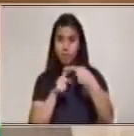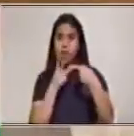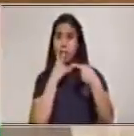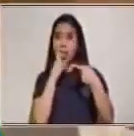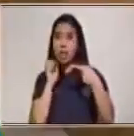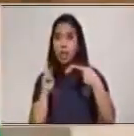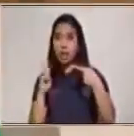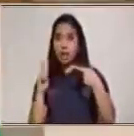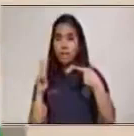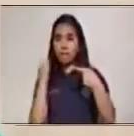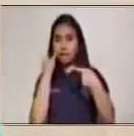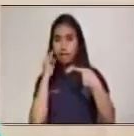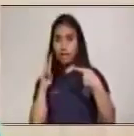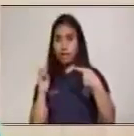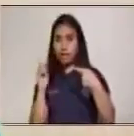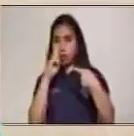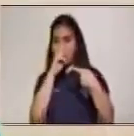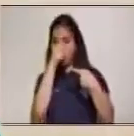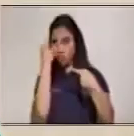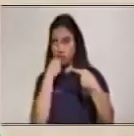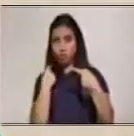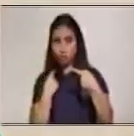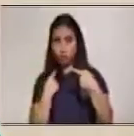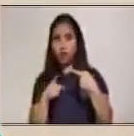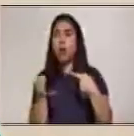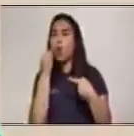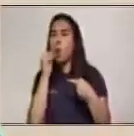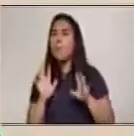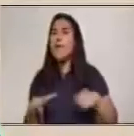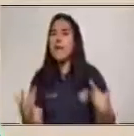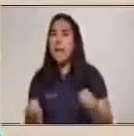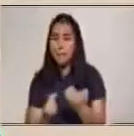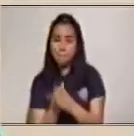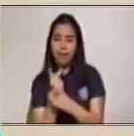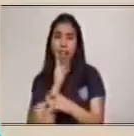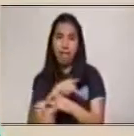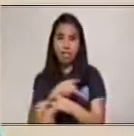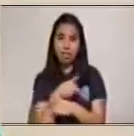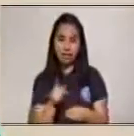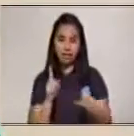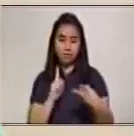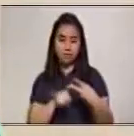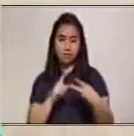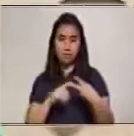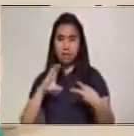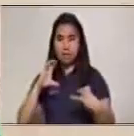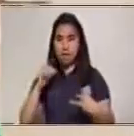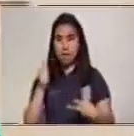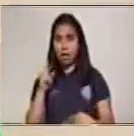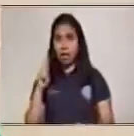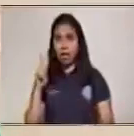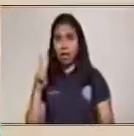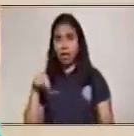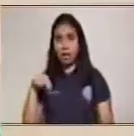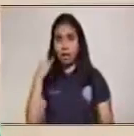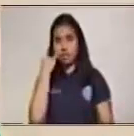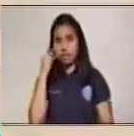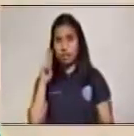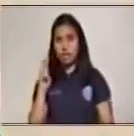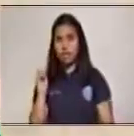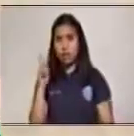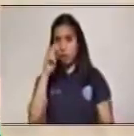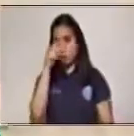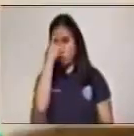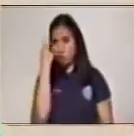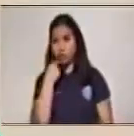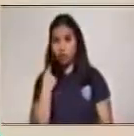alimentan principalmente de carne, cazan a su presa para después devorarla. Y por último, los omnívoros son los